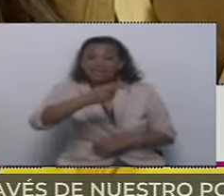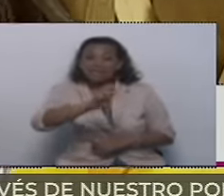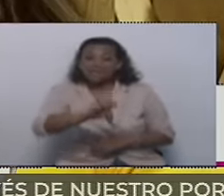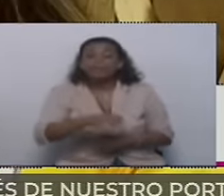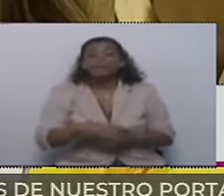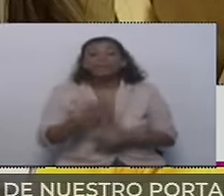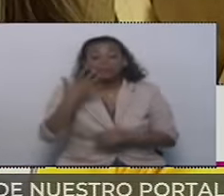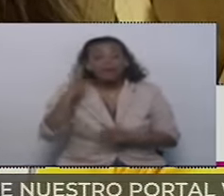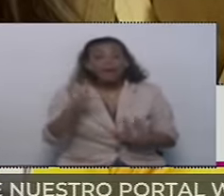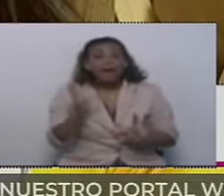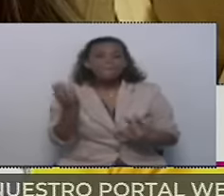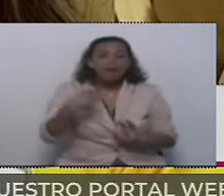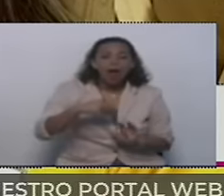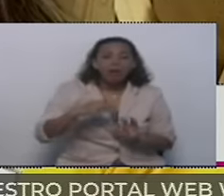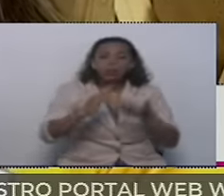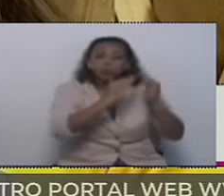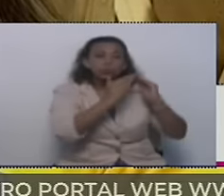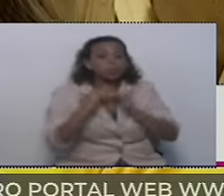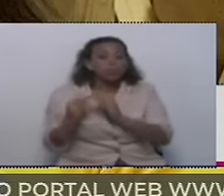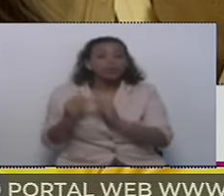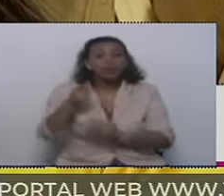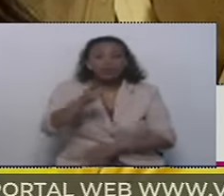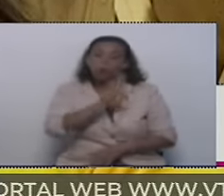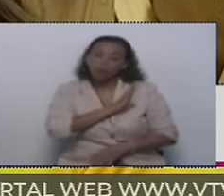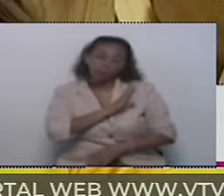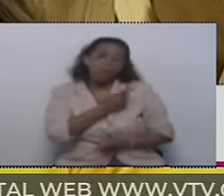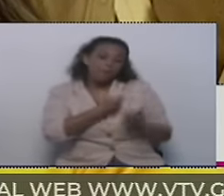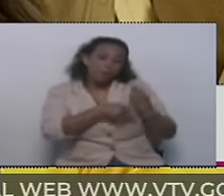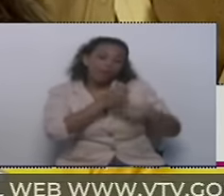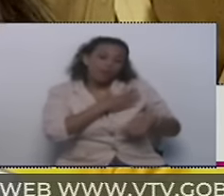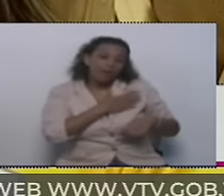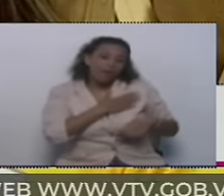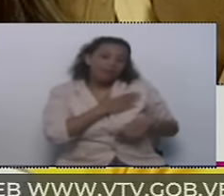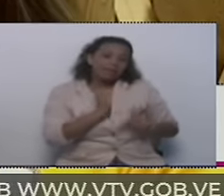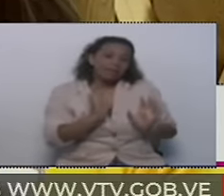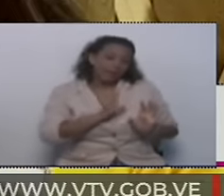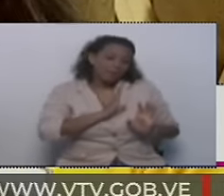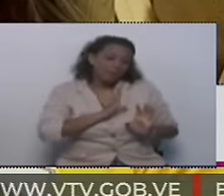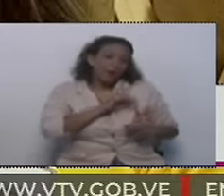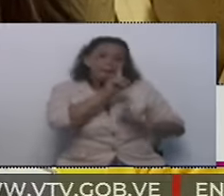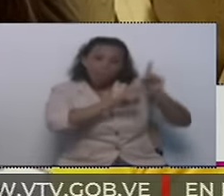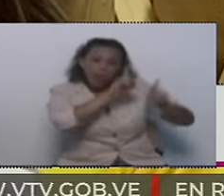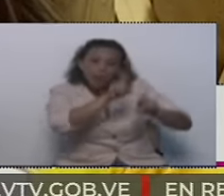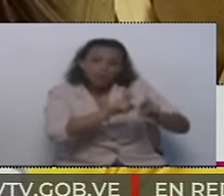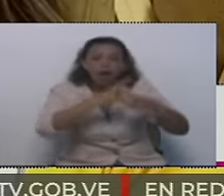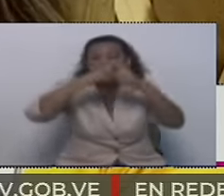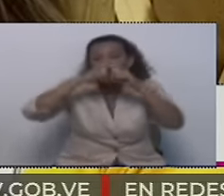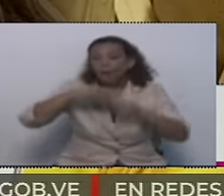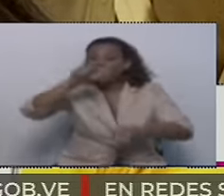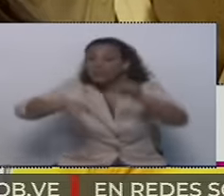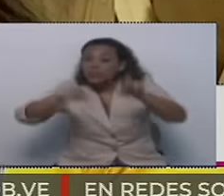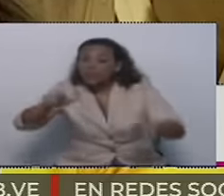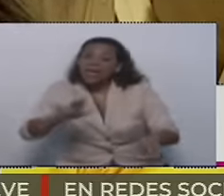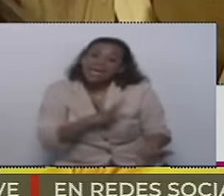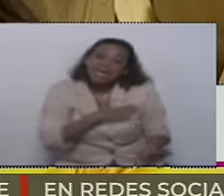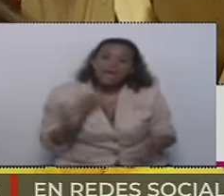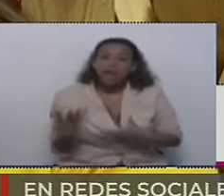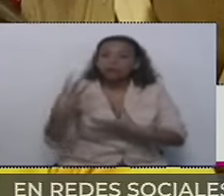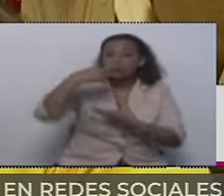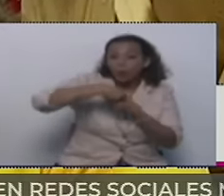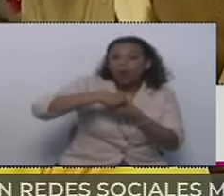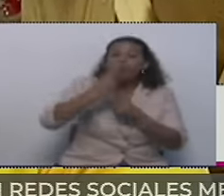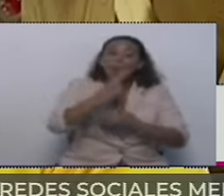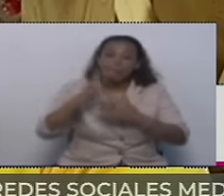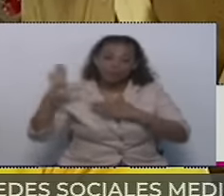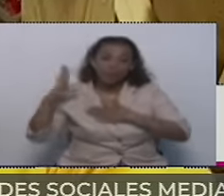y hicimos todo el censo. ¿Y es tu bodega? Es mi bodega. Hicimos el censo y buscamos gente que está